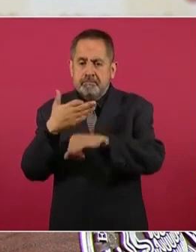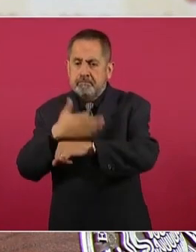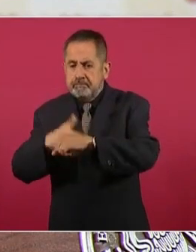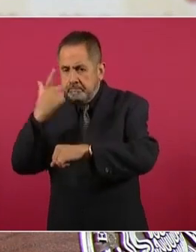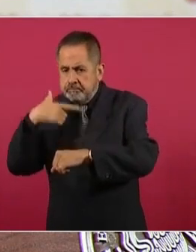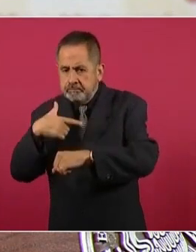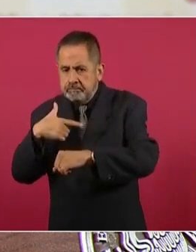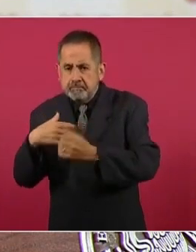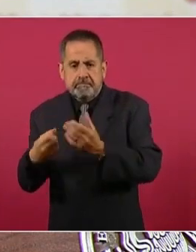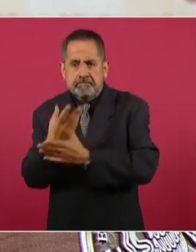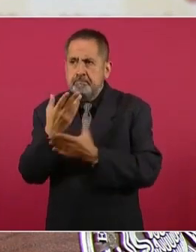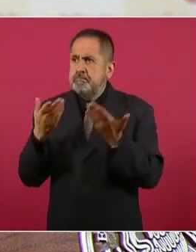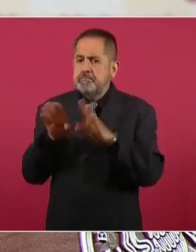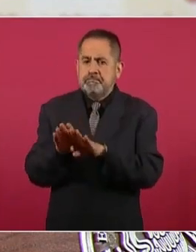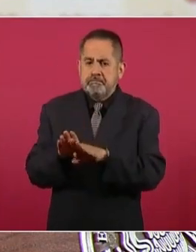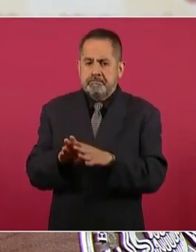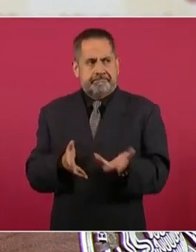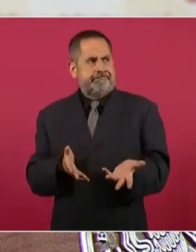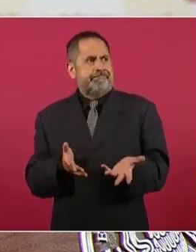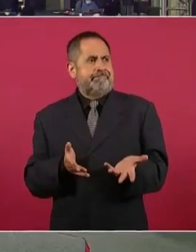cuando mucho.